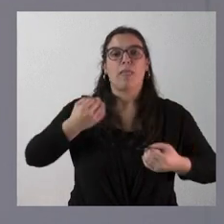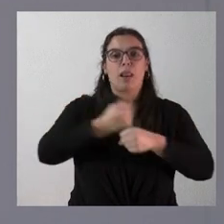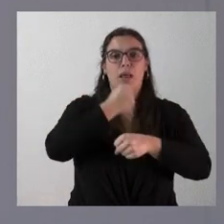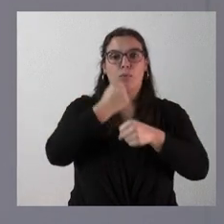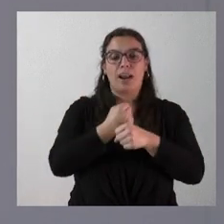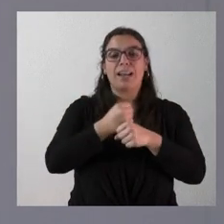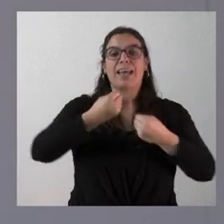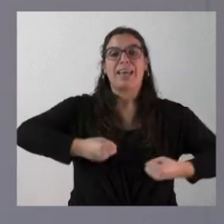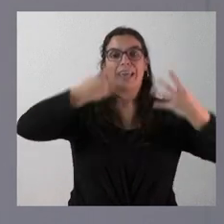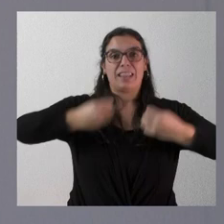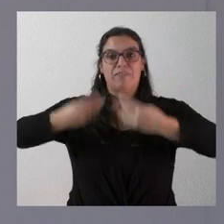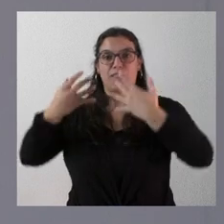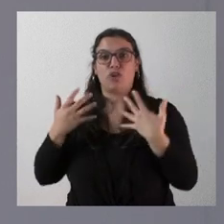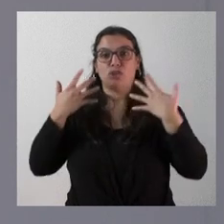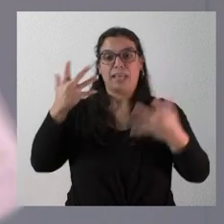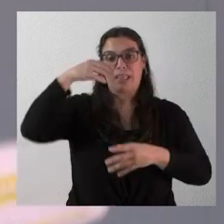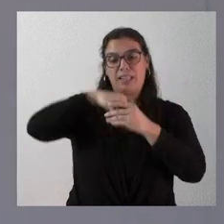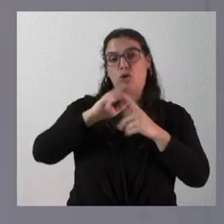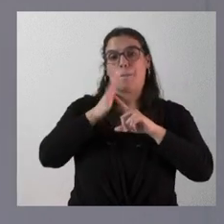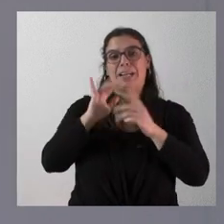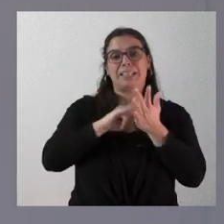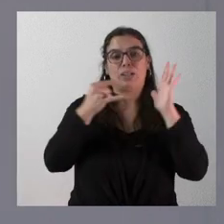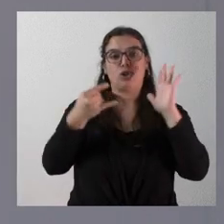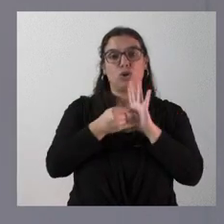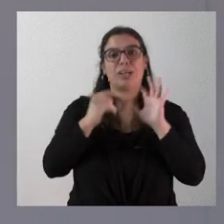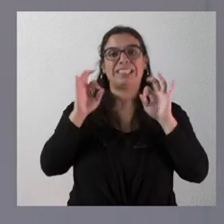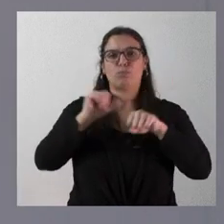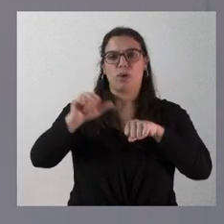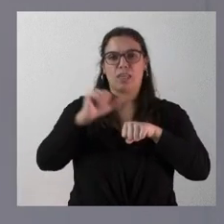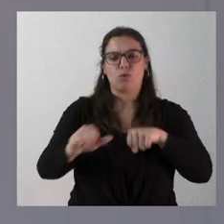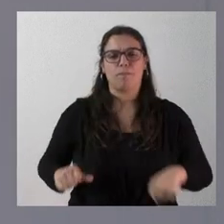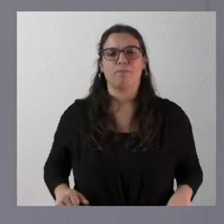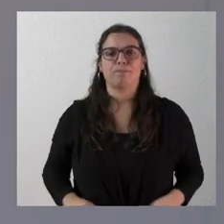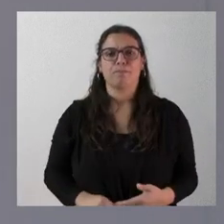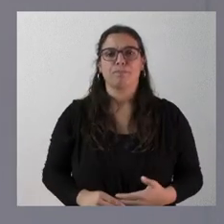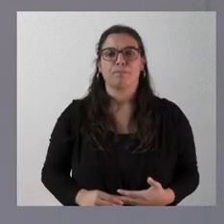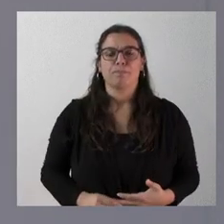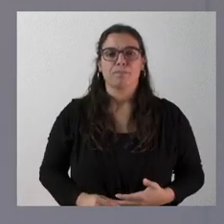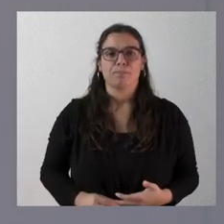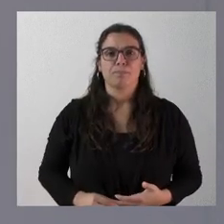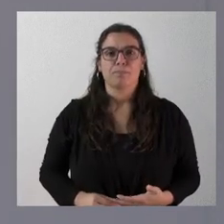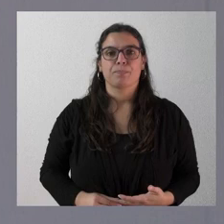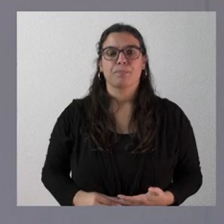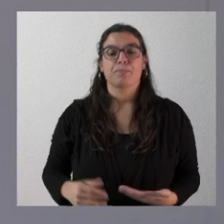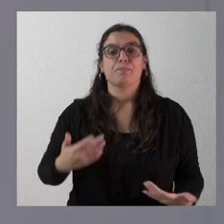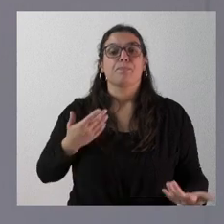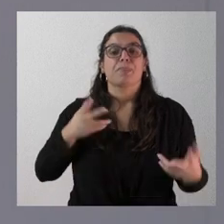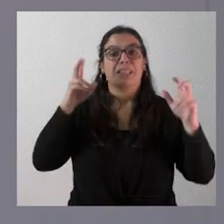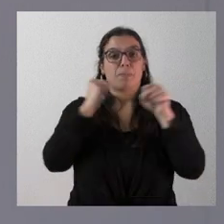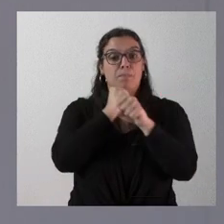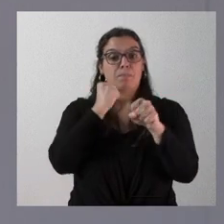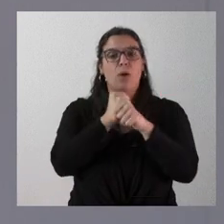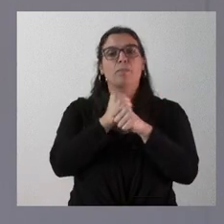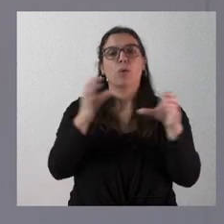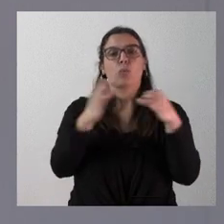de instituto de competitividad empresarial en el parque tecnológico de boecillo en el ámbito de empleo la